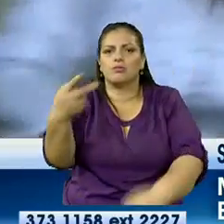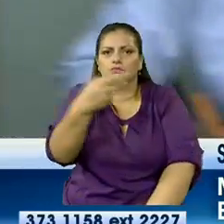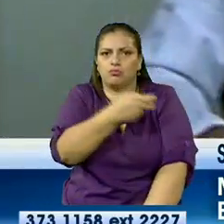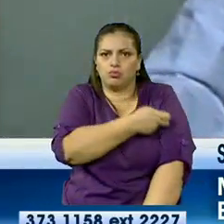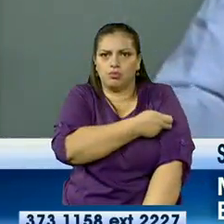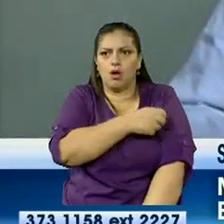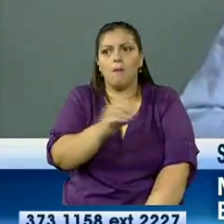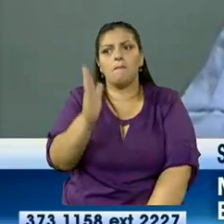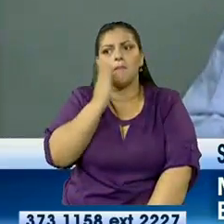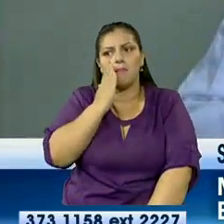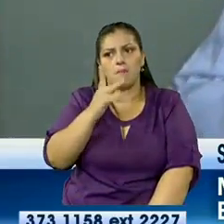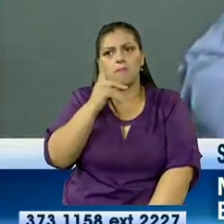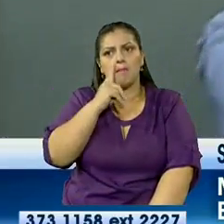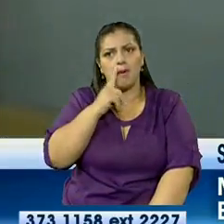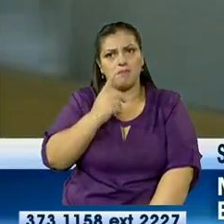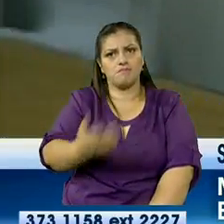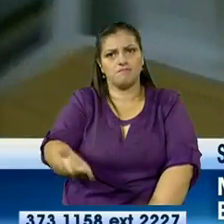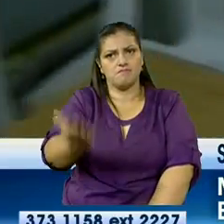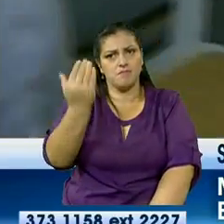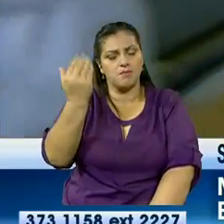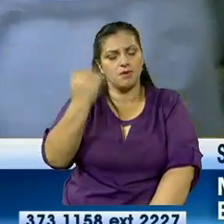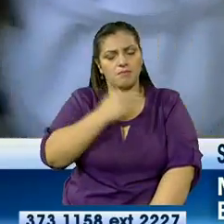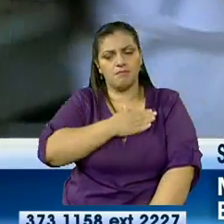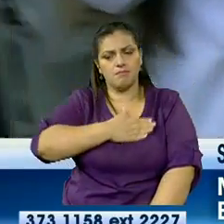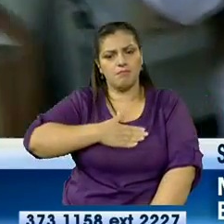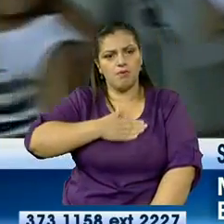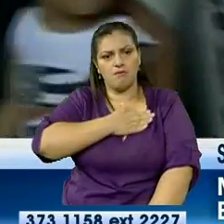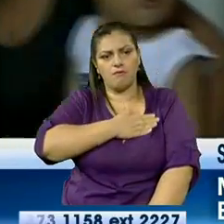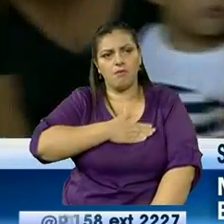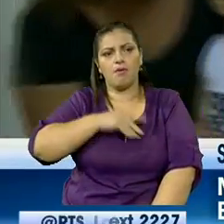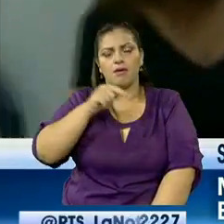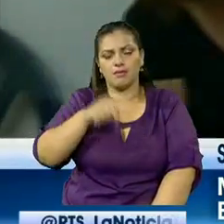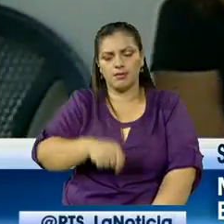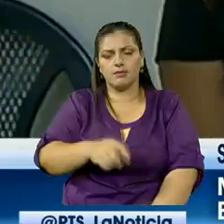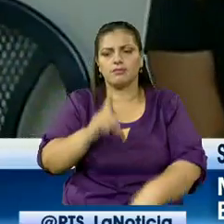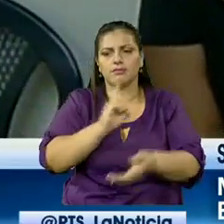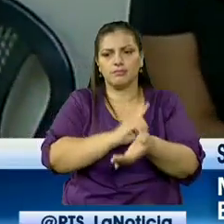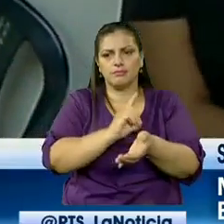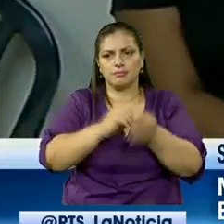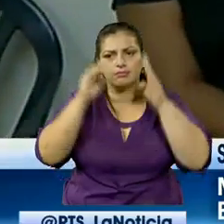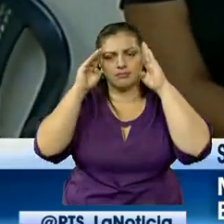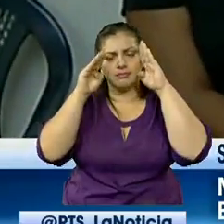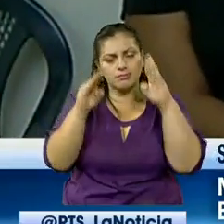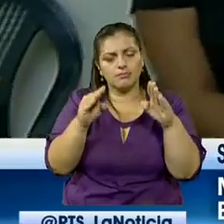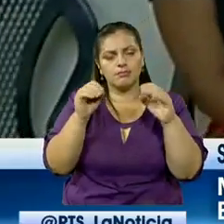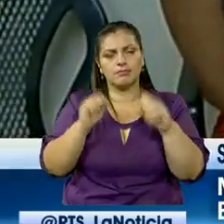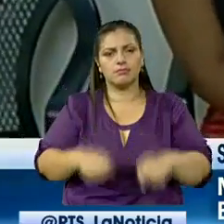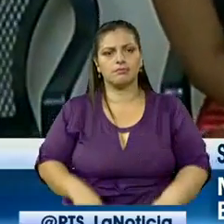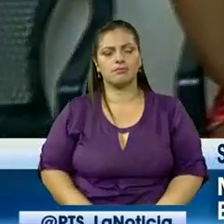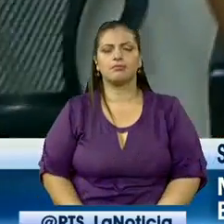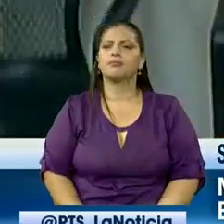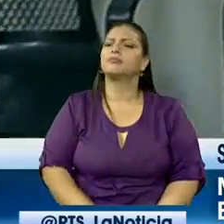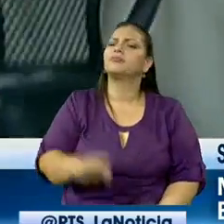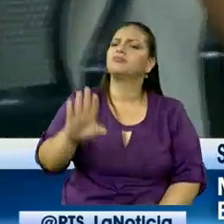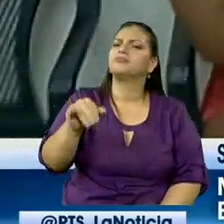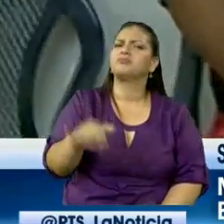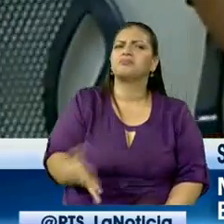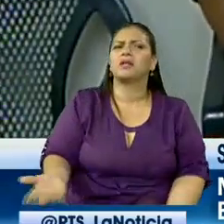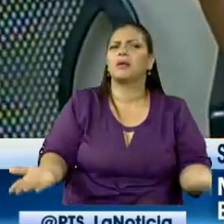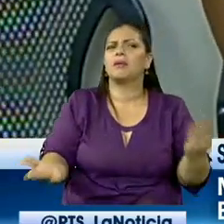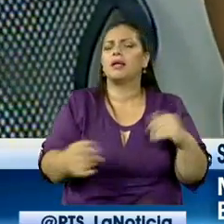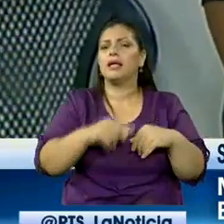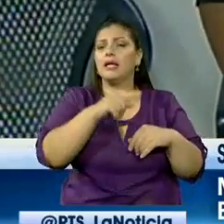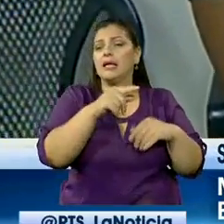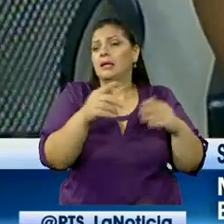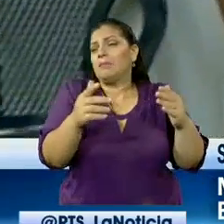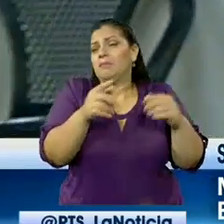pues al centro de salud más cercano, donde siempre va a haber un vacunatorio para atenderlos. Si de repente viene alguna persona que viva en otro distrito, ¿igual se la